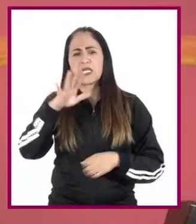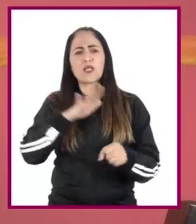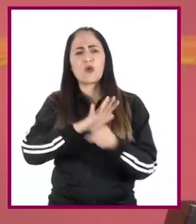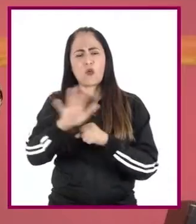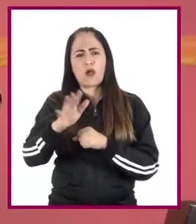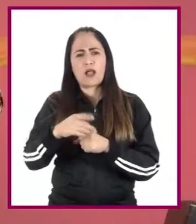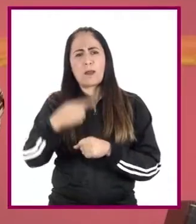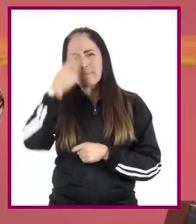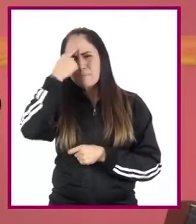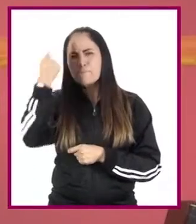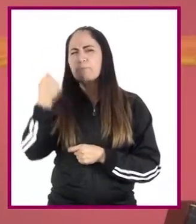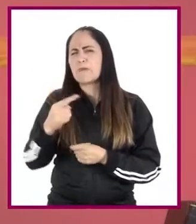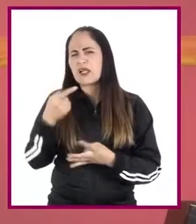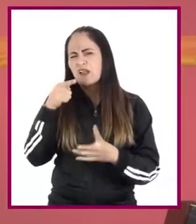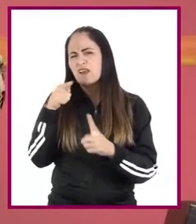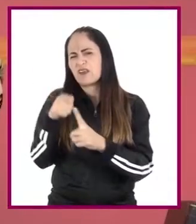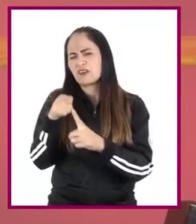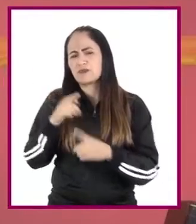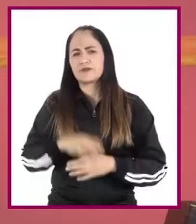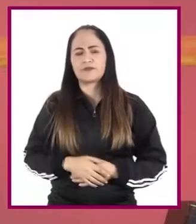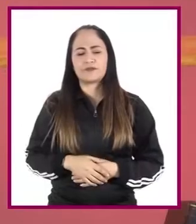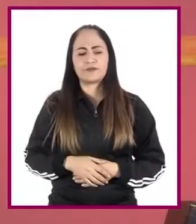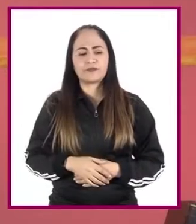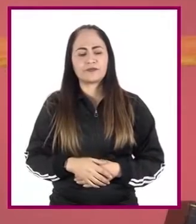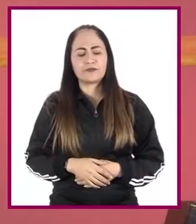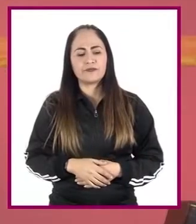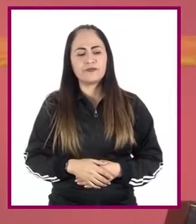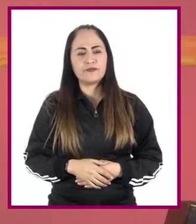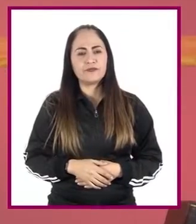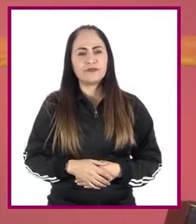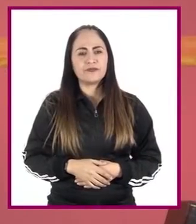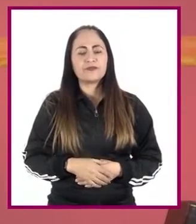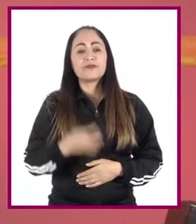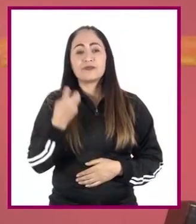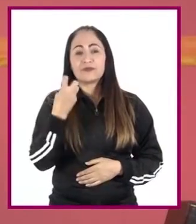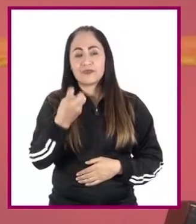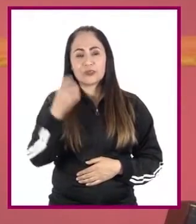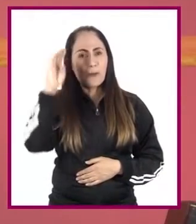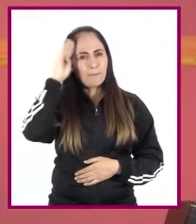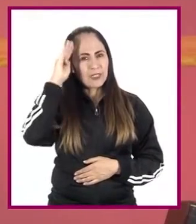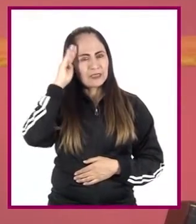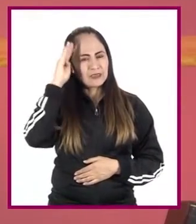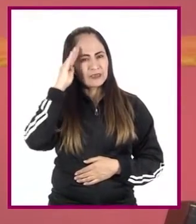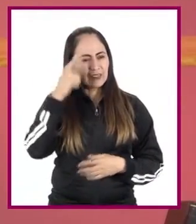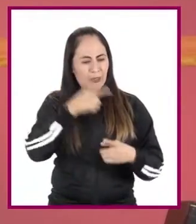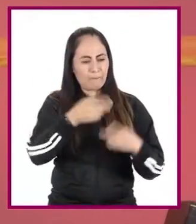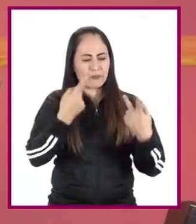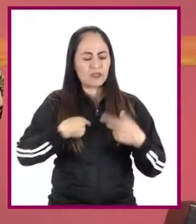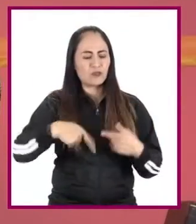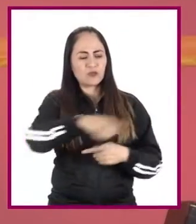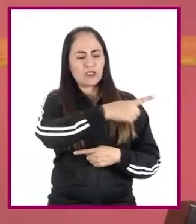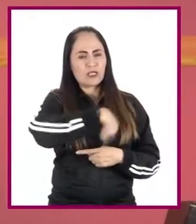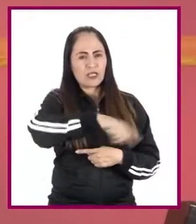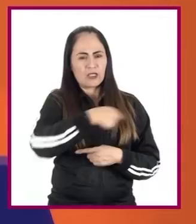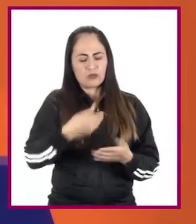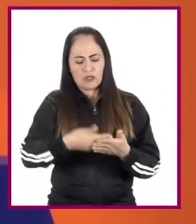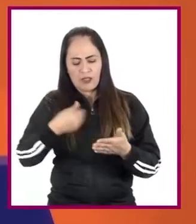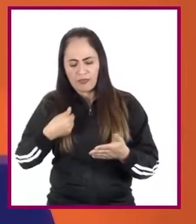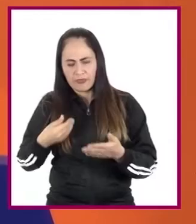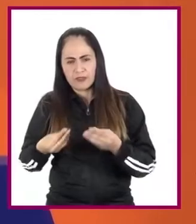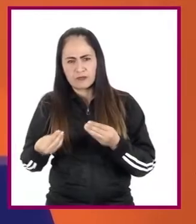lograr. Así es. Estos recursos deben ser pensados y adecuados para el tipo de receptor al que va destinada la